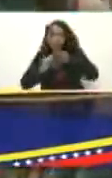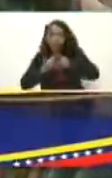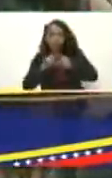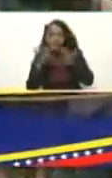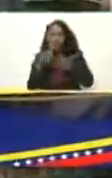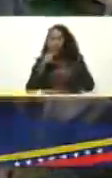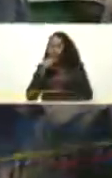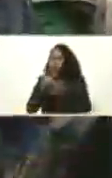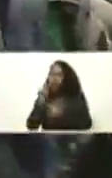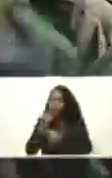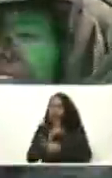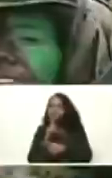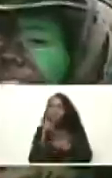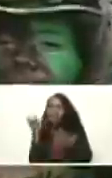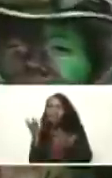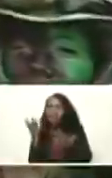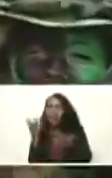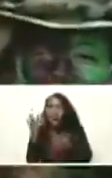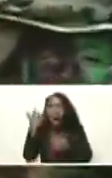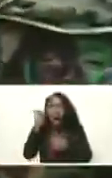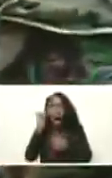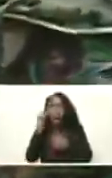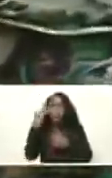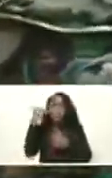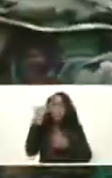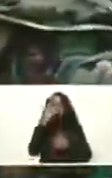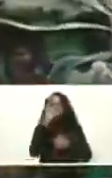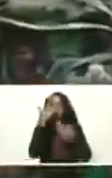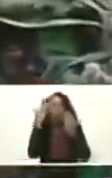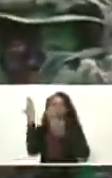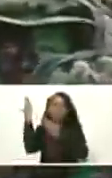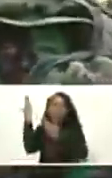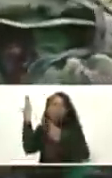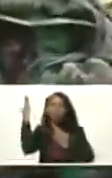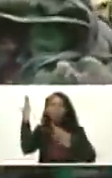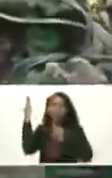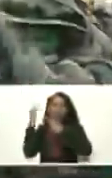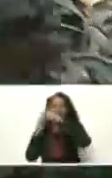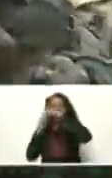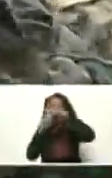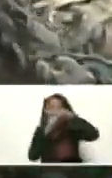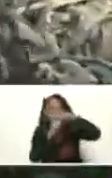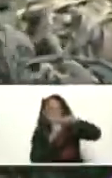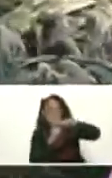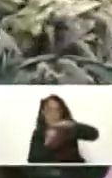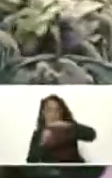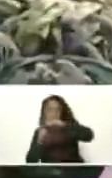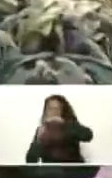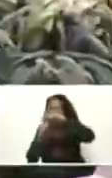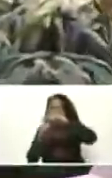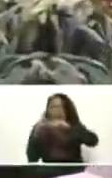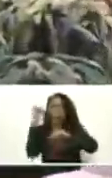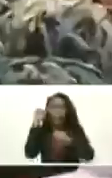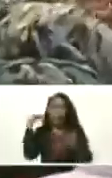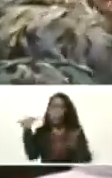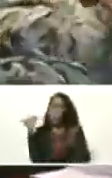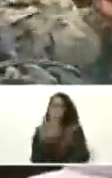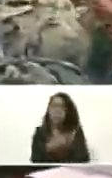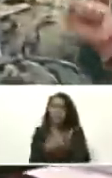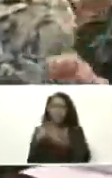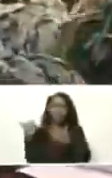¿Ah? Están camuflajeados, mira, son los francotiradores. Tenemos miles y